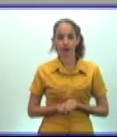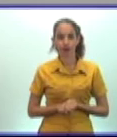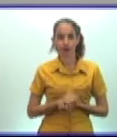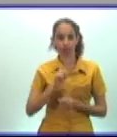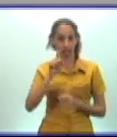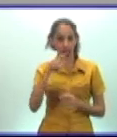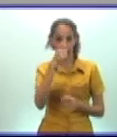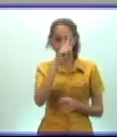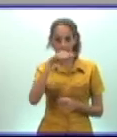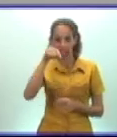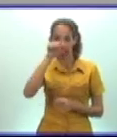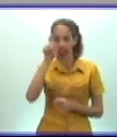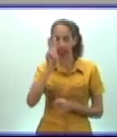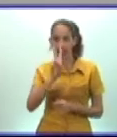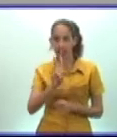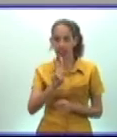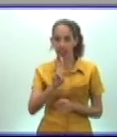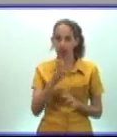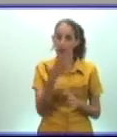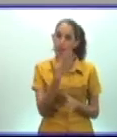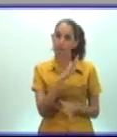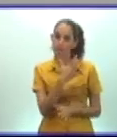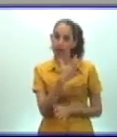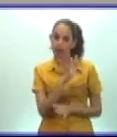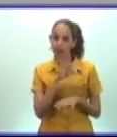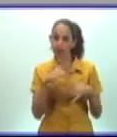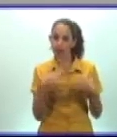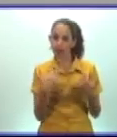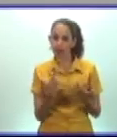Raíz de 2 es aproximadamente